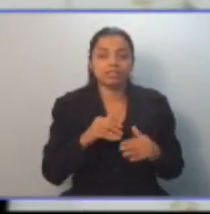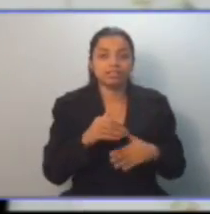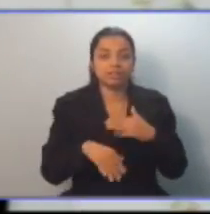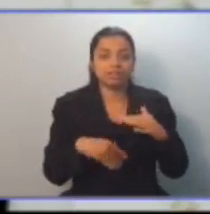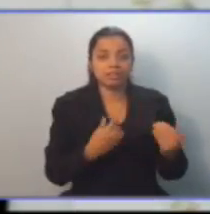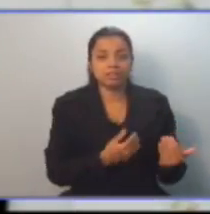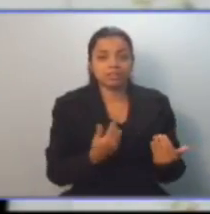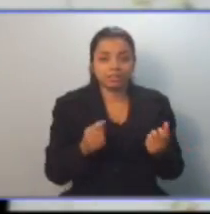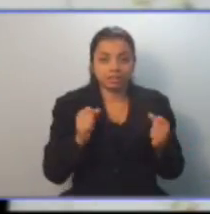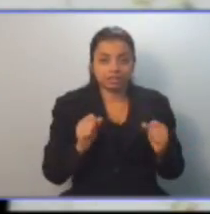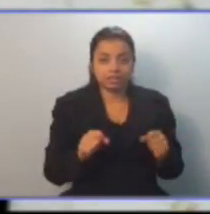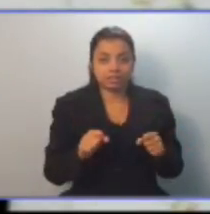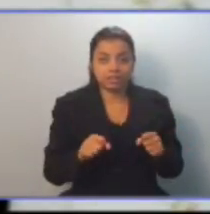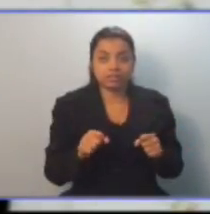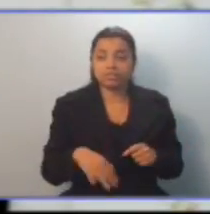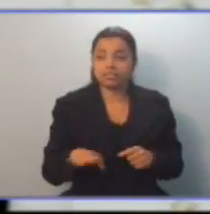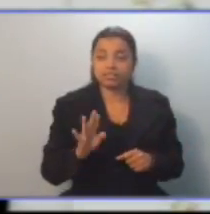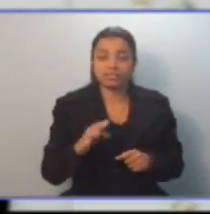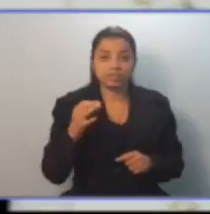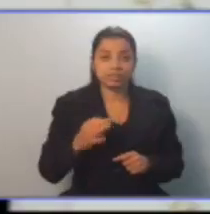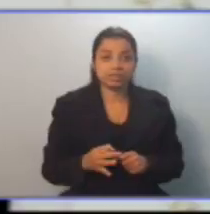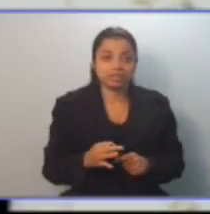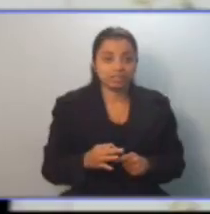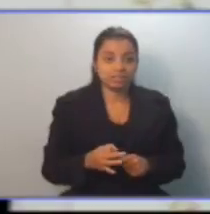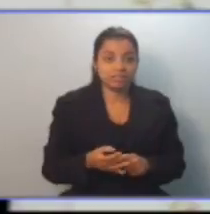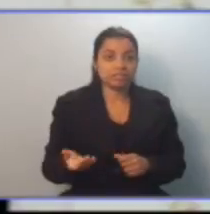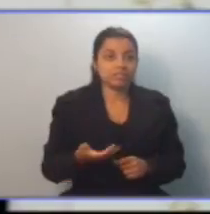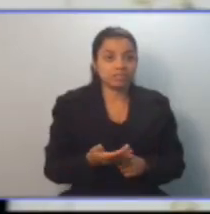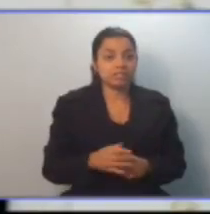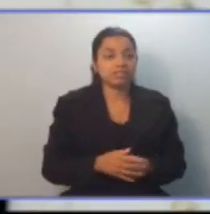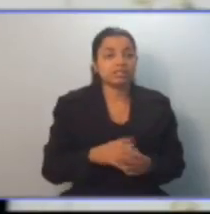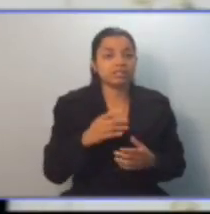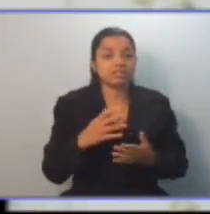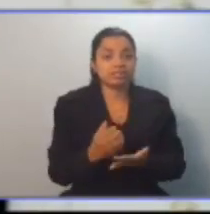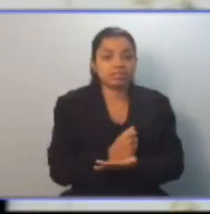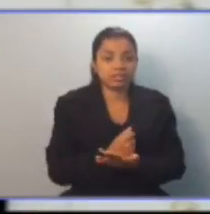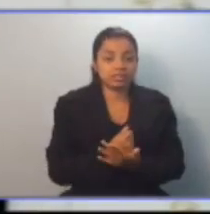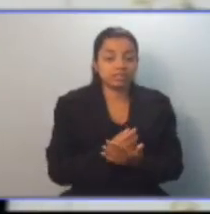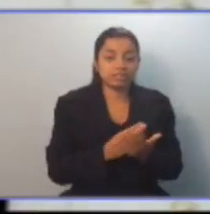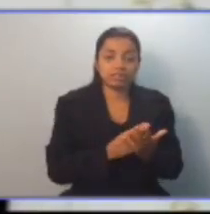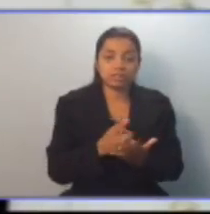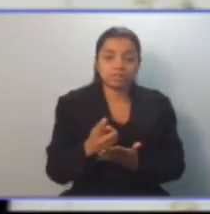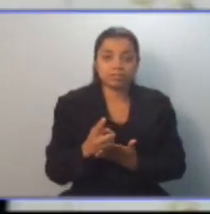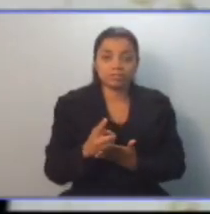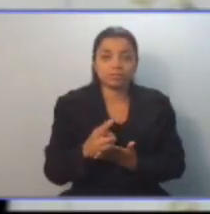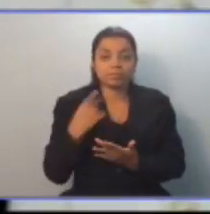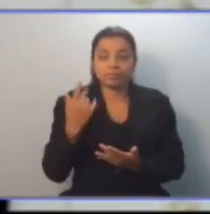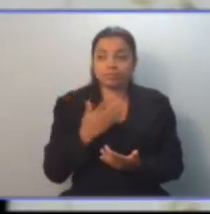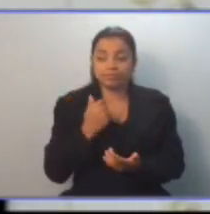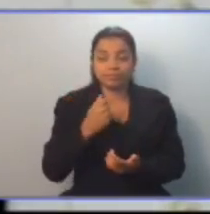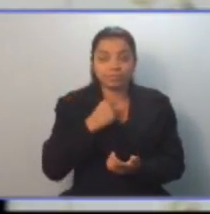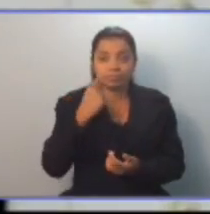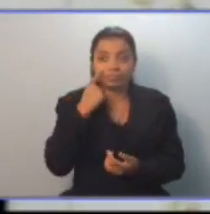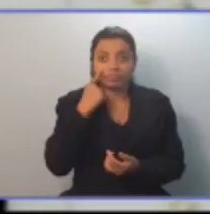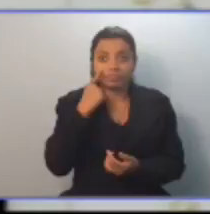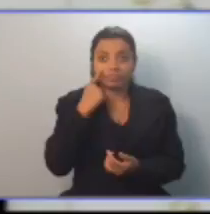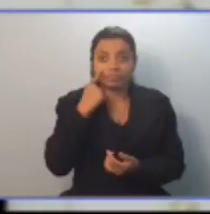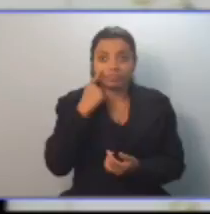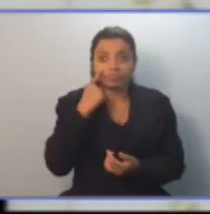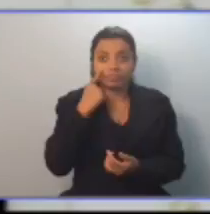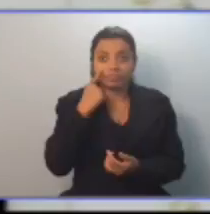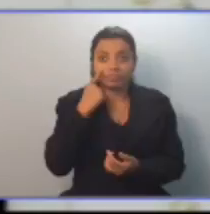la discrecionalidad. Pero que debe existir, ¿verdad? Rendición de cuentas y transparencia. Hemos visto algunos ejercicios que ha